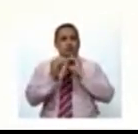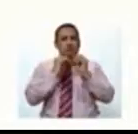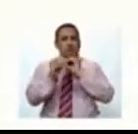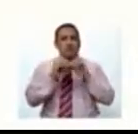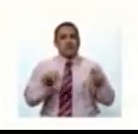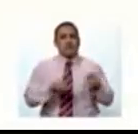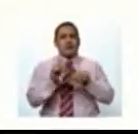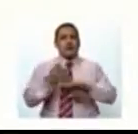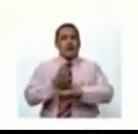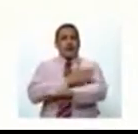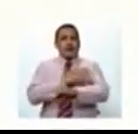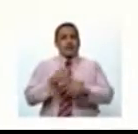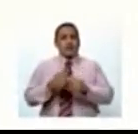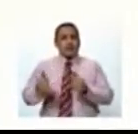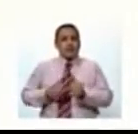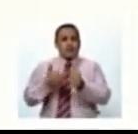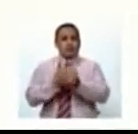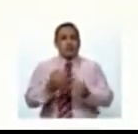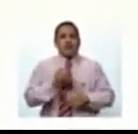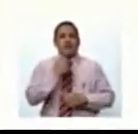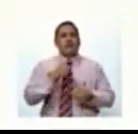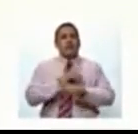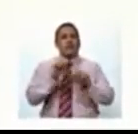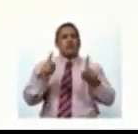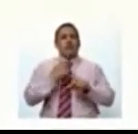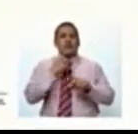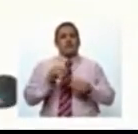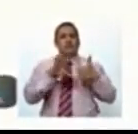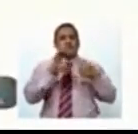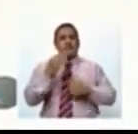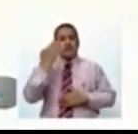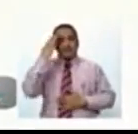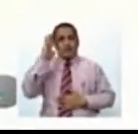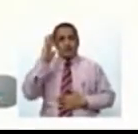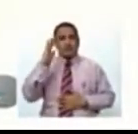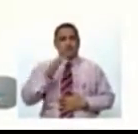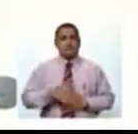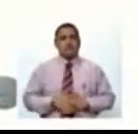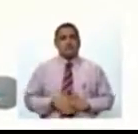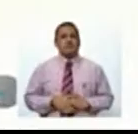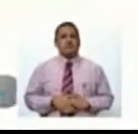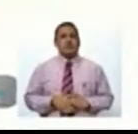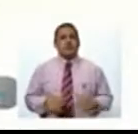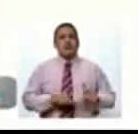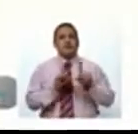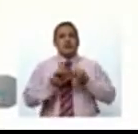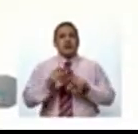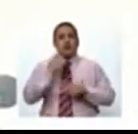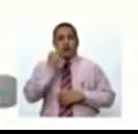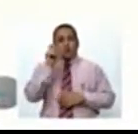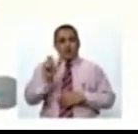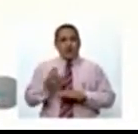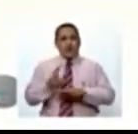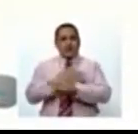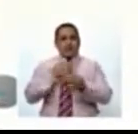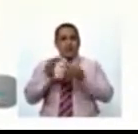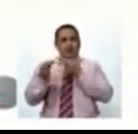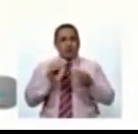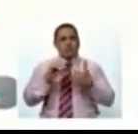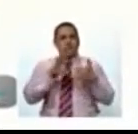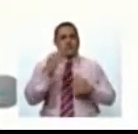inclusive antes del tema del apercibimiento, que es que ya no son 60 días. O sea, en el Salazar Monroy sí dijo 60